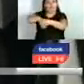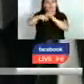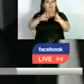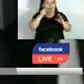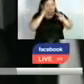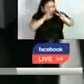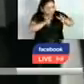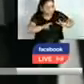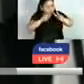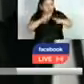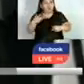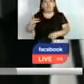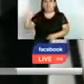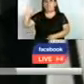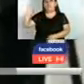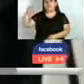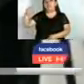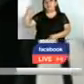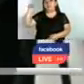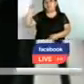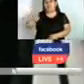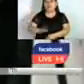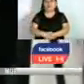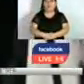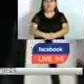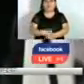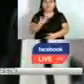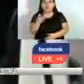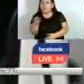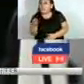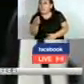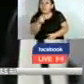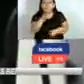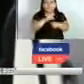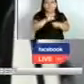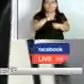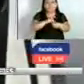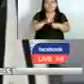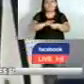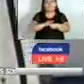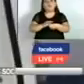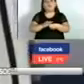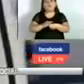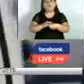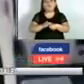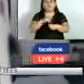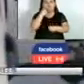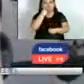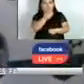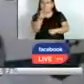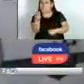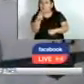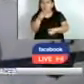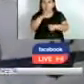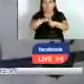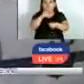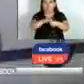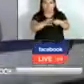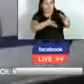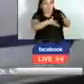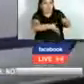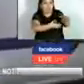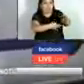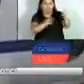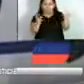fueron incautadas por la Fiscalía y se contaron los votos para ver si estas